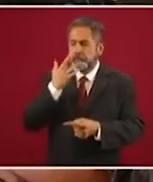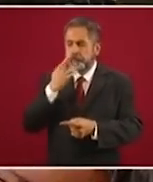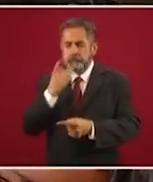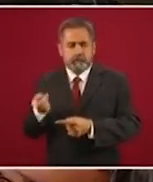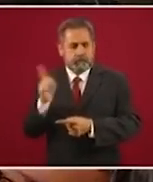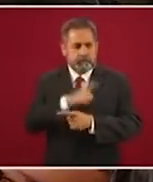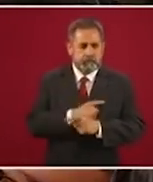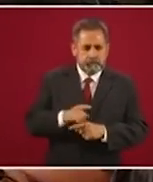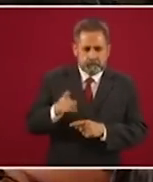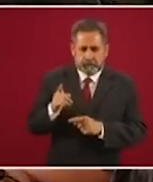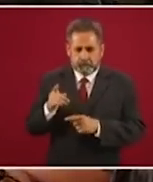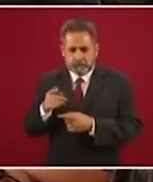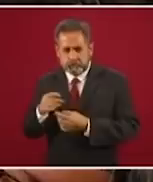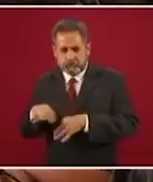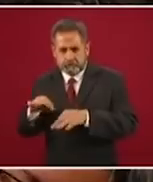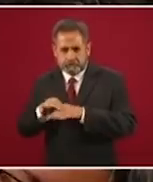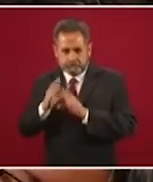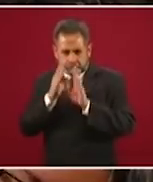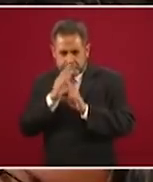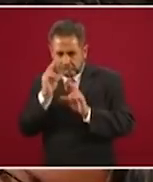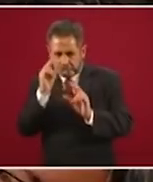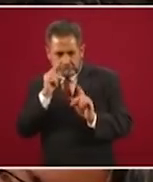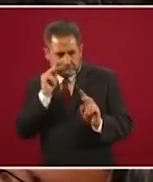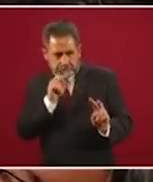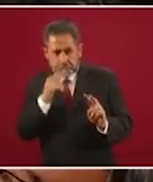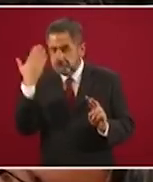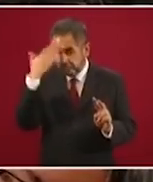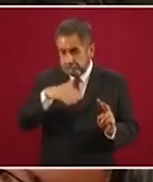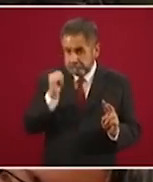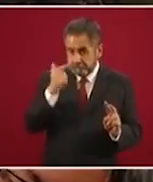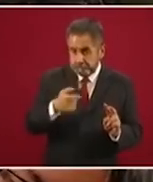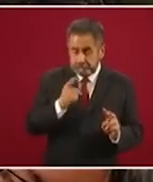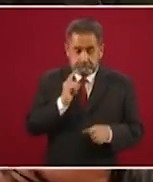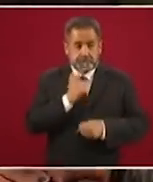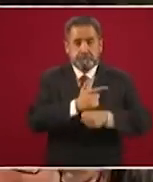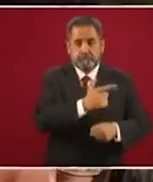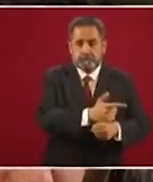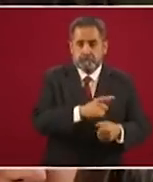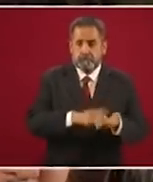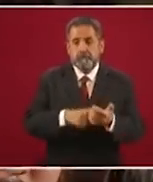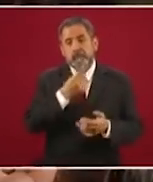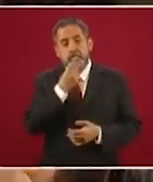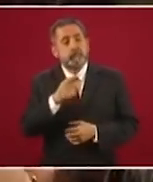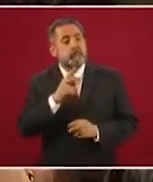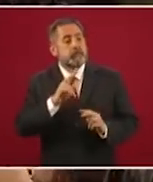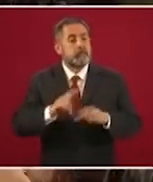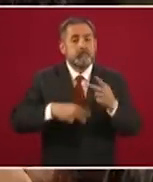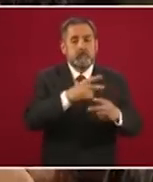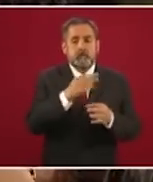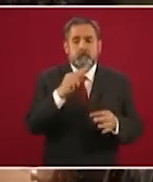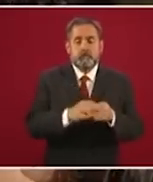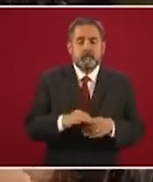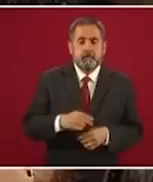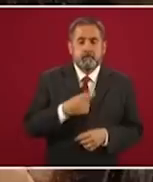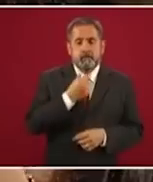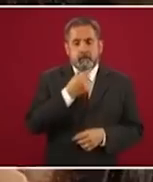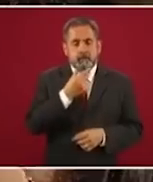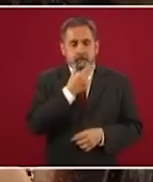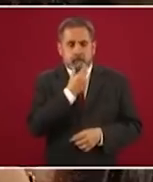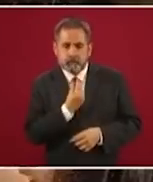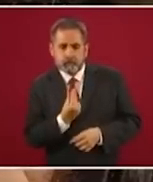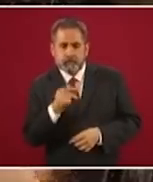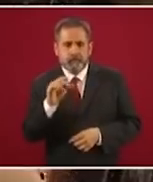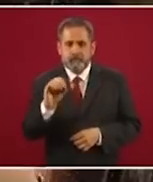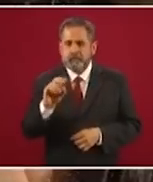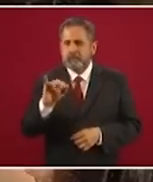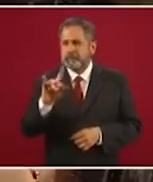de inteligencia que ustedes tienen en el Gabinete de Seguridad sabían algo, porque se dice que incluso estuvo Ovidio Guzmán, si saben